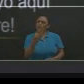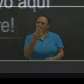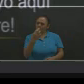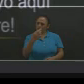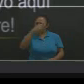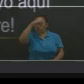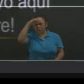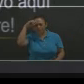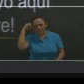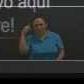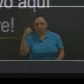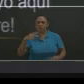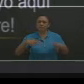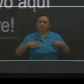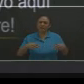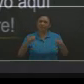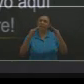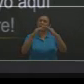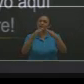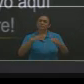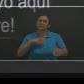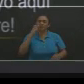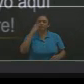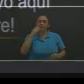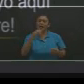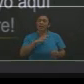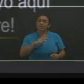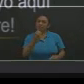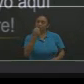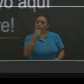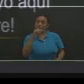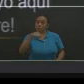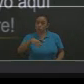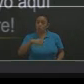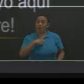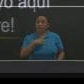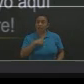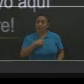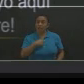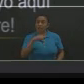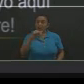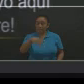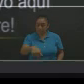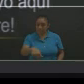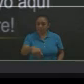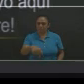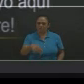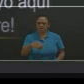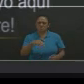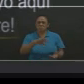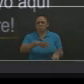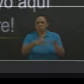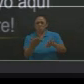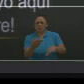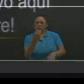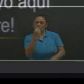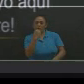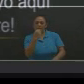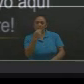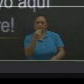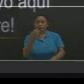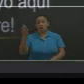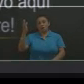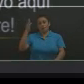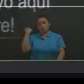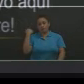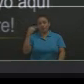padre tienen abundancia de pan? Y yo aquí perezco de hambre. Fue necesario que el